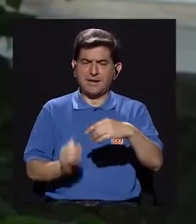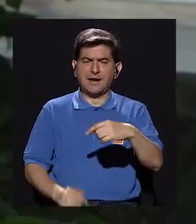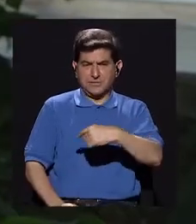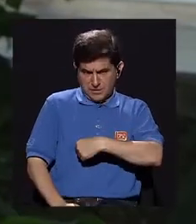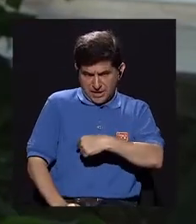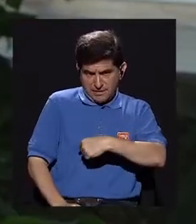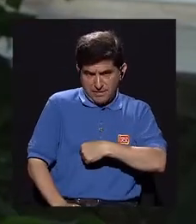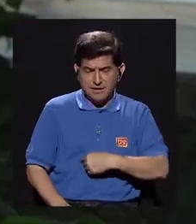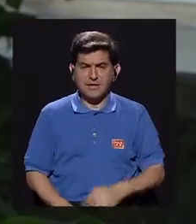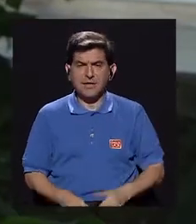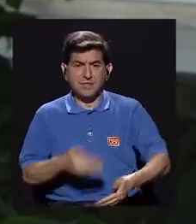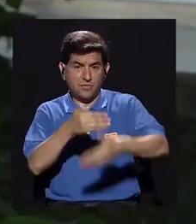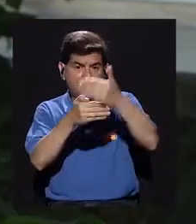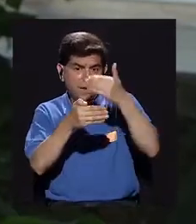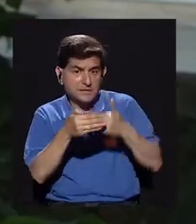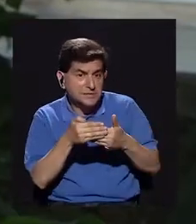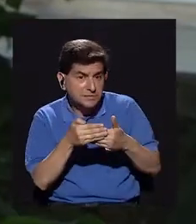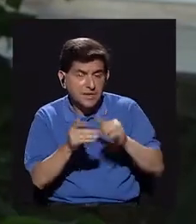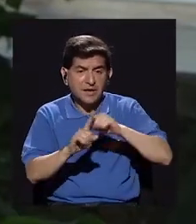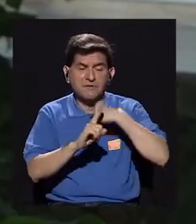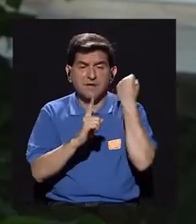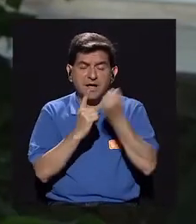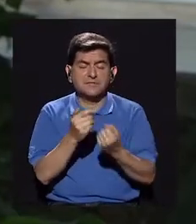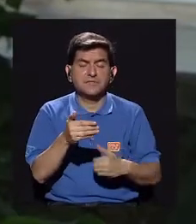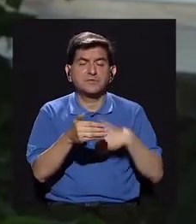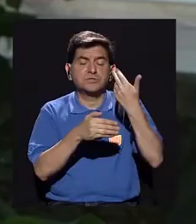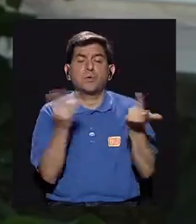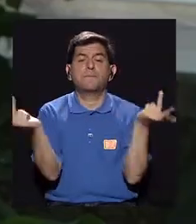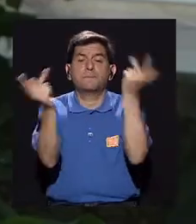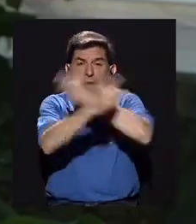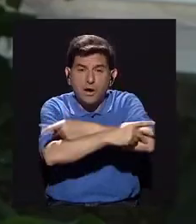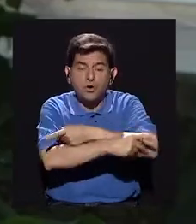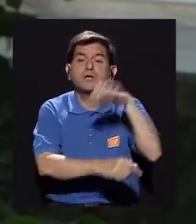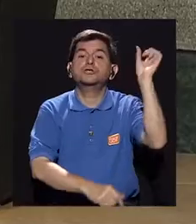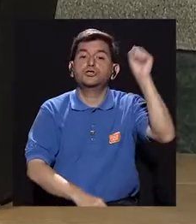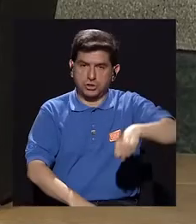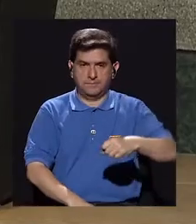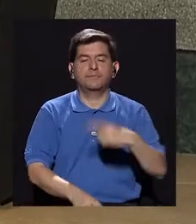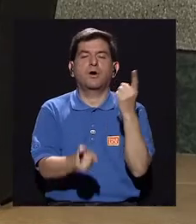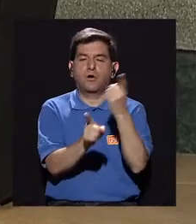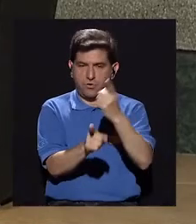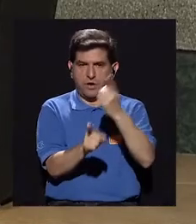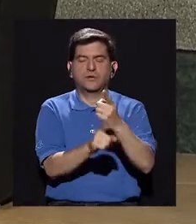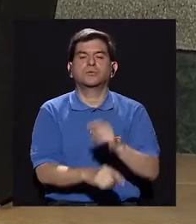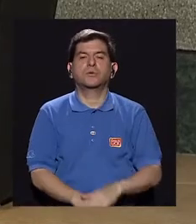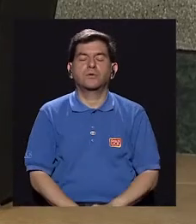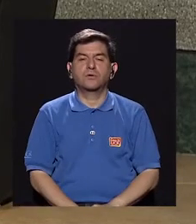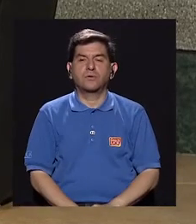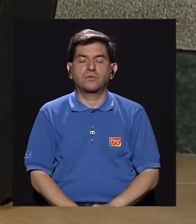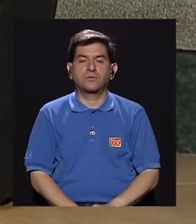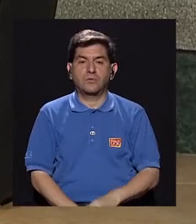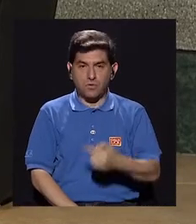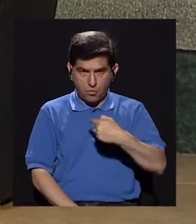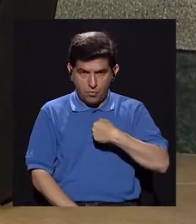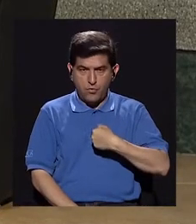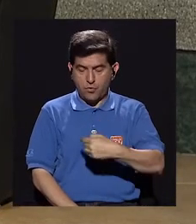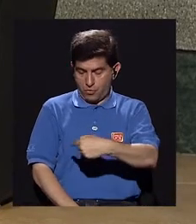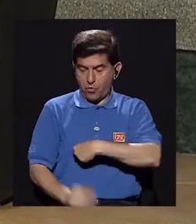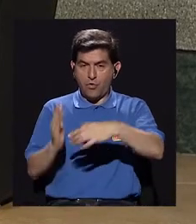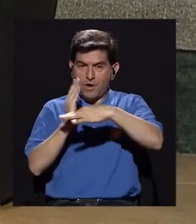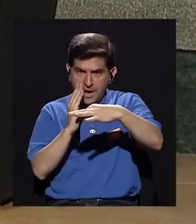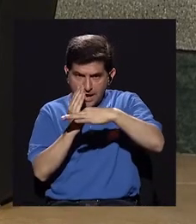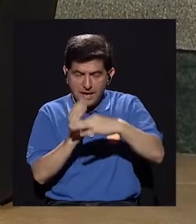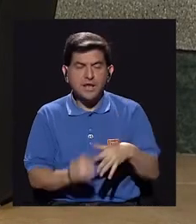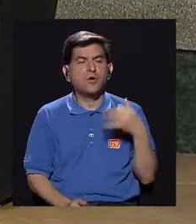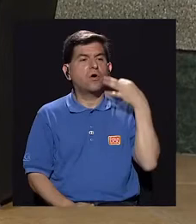el antecedente o la antesala a tener algo más grave? Sí, de nuevo, tener hígado graso